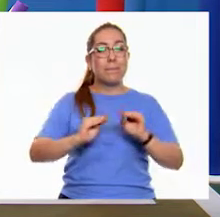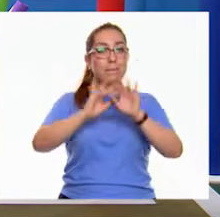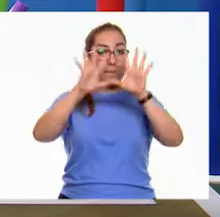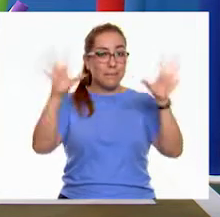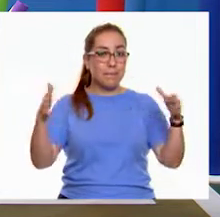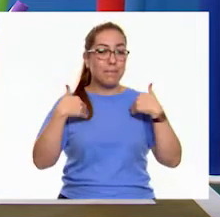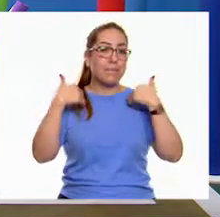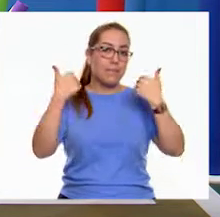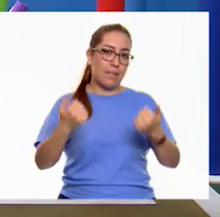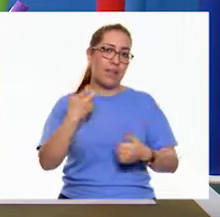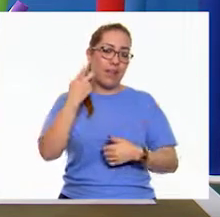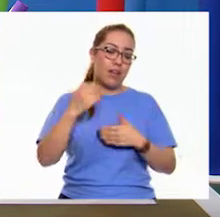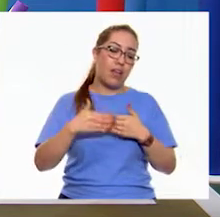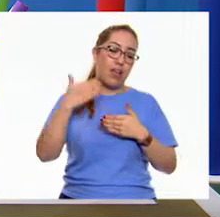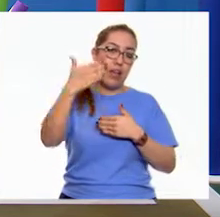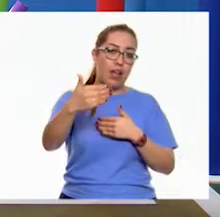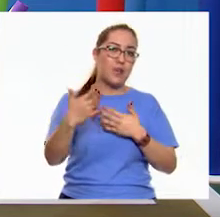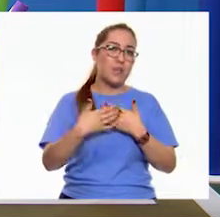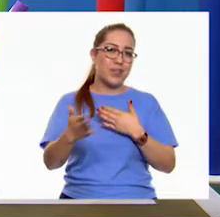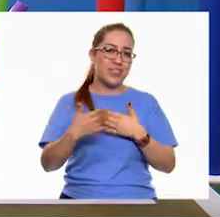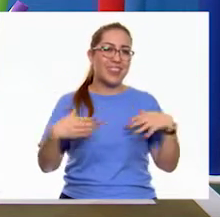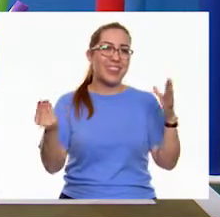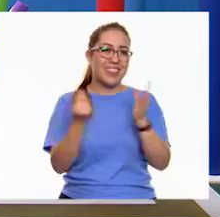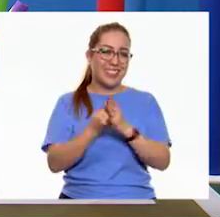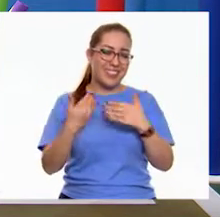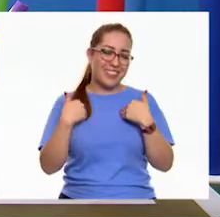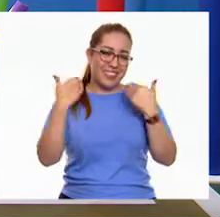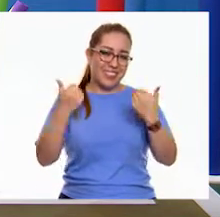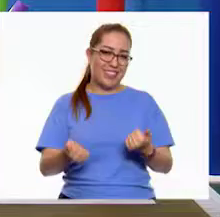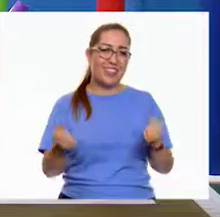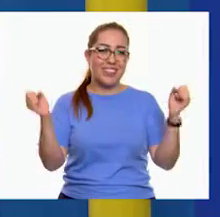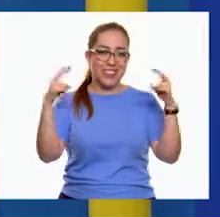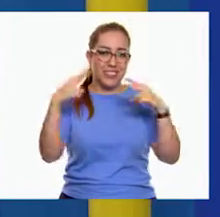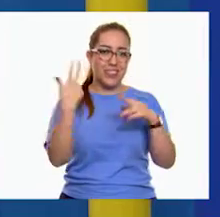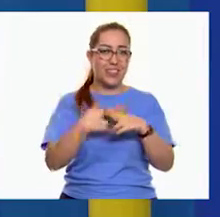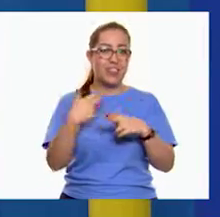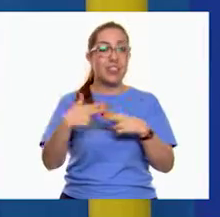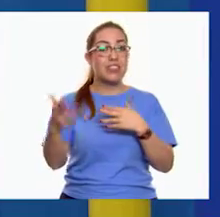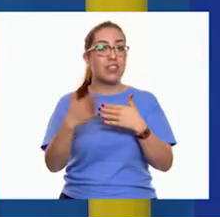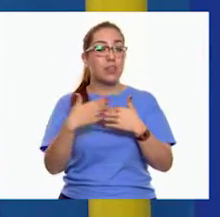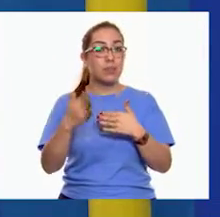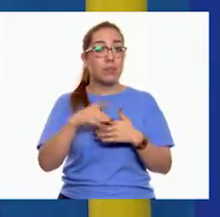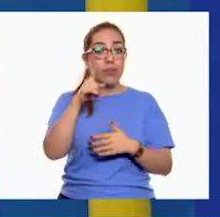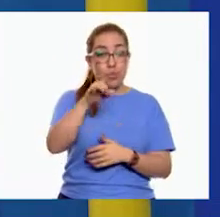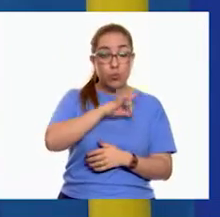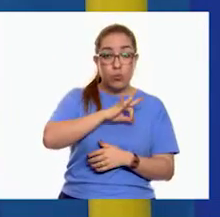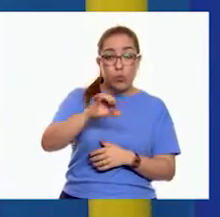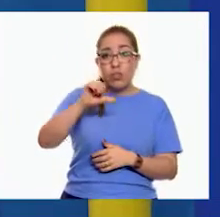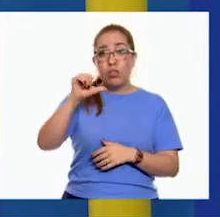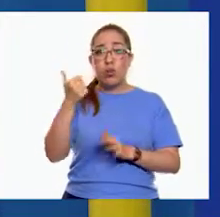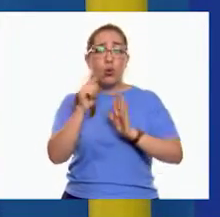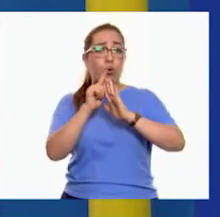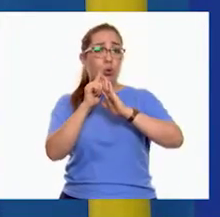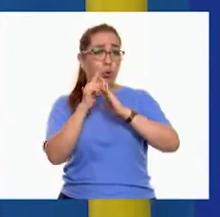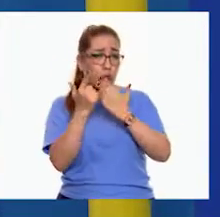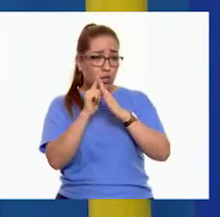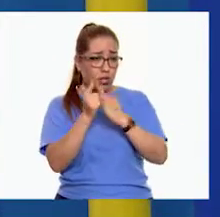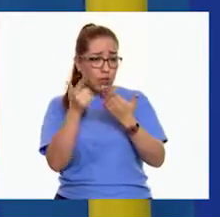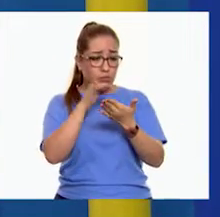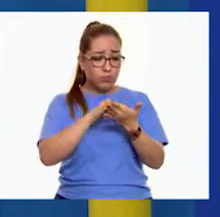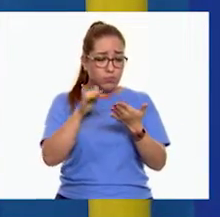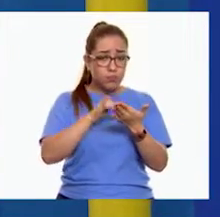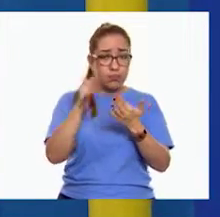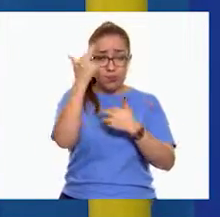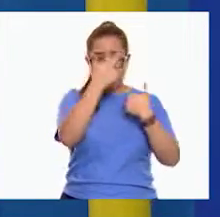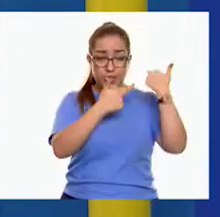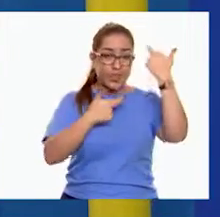me va a ayudar para la siguiente clase. Excelente, Jenny, muy bien. Nos vemos en la próxima. Si te es posible, consulta otros libros y comenta el tema de hoy